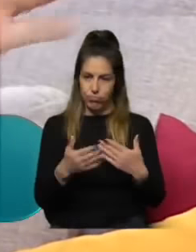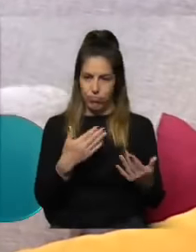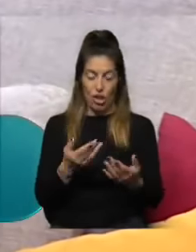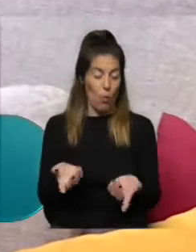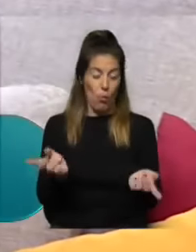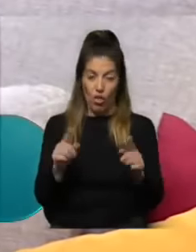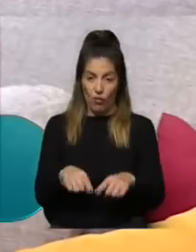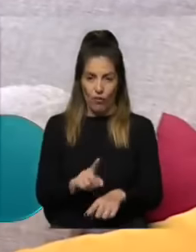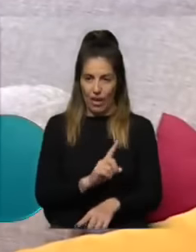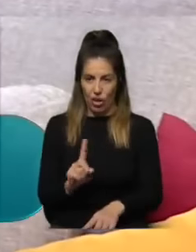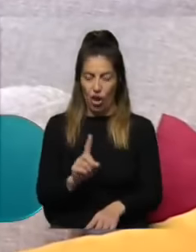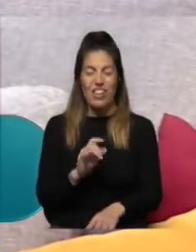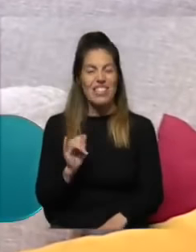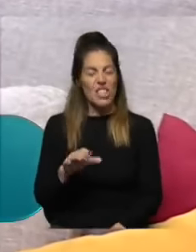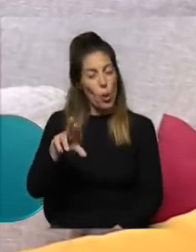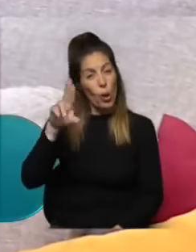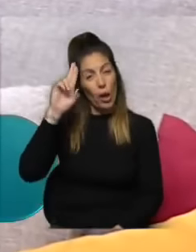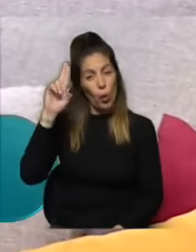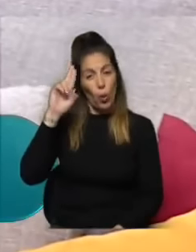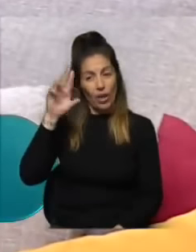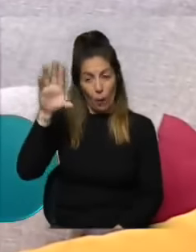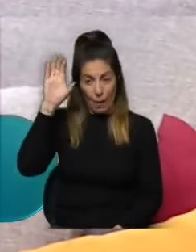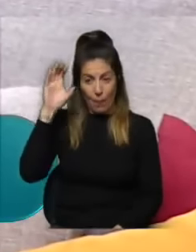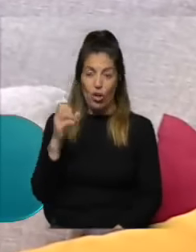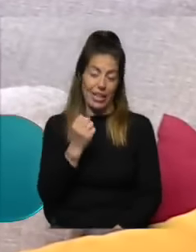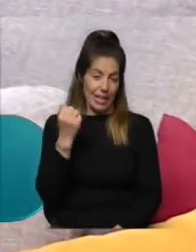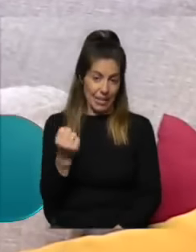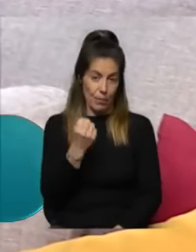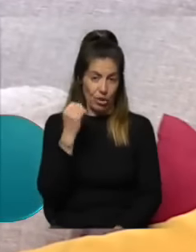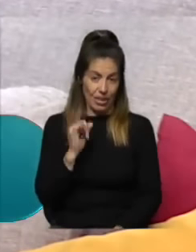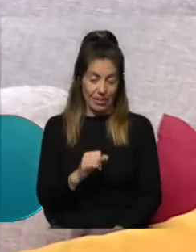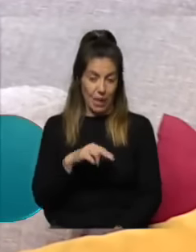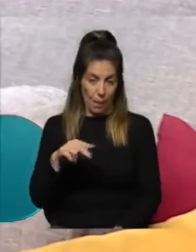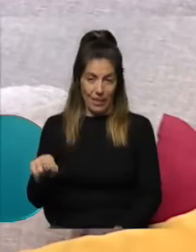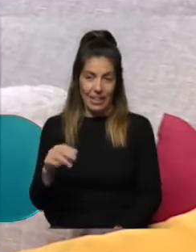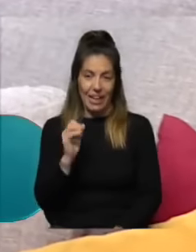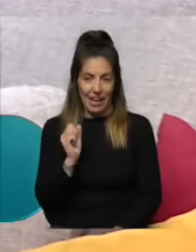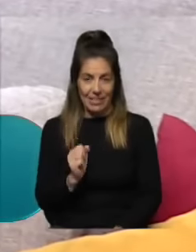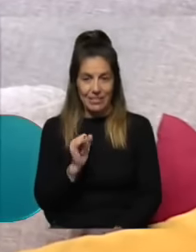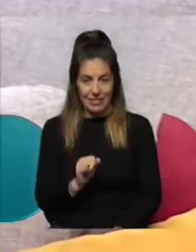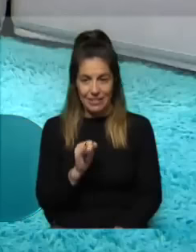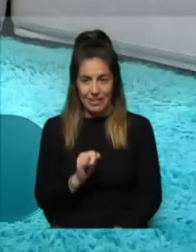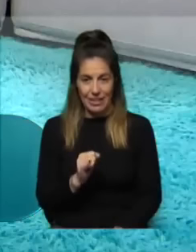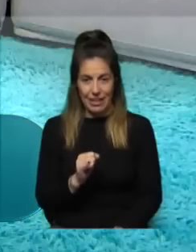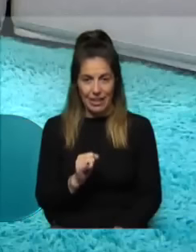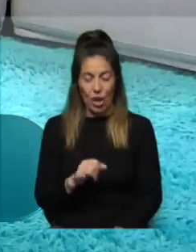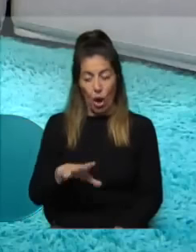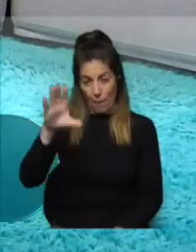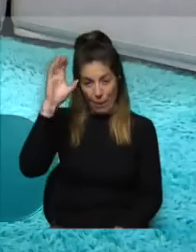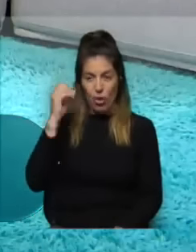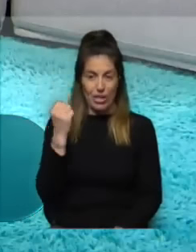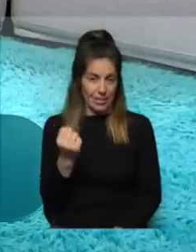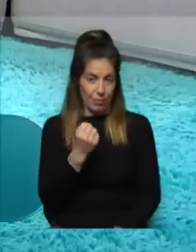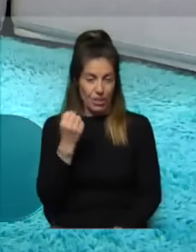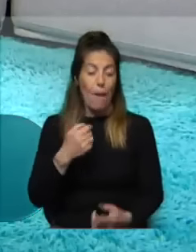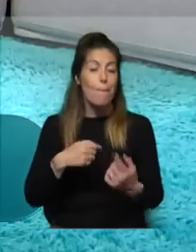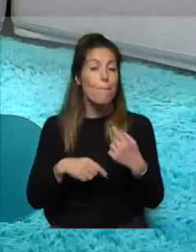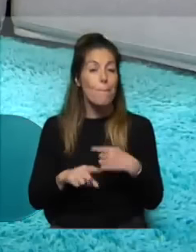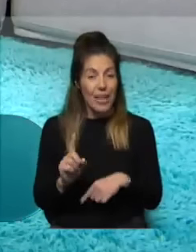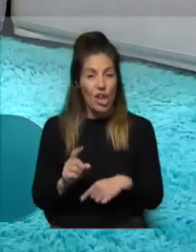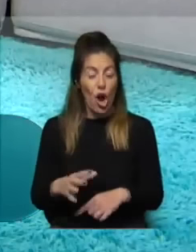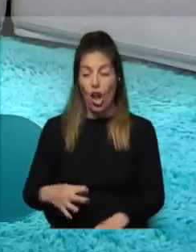volver. Sí tengo un recuerdo de la memoria, que es importante tenerla y mantenerla en todos los aspectos de la vida. La memoria es importante, pero